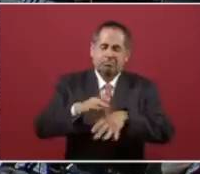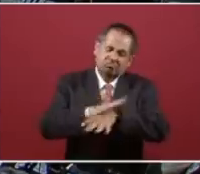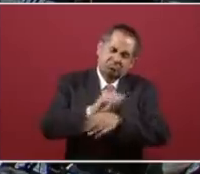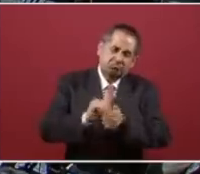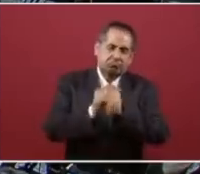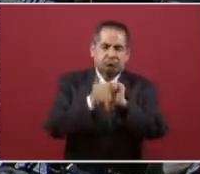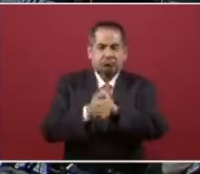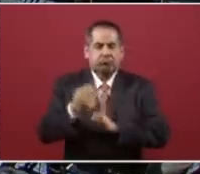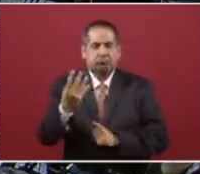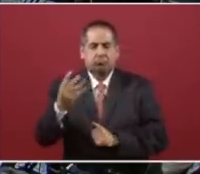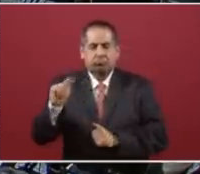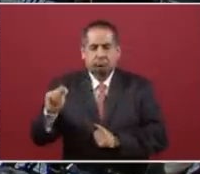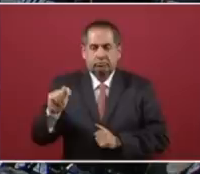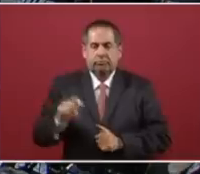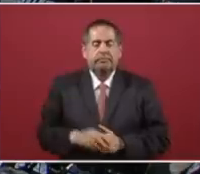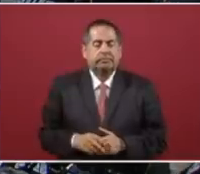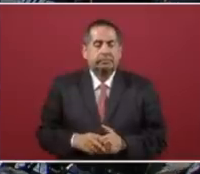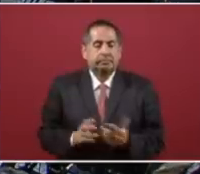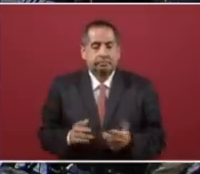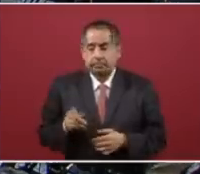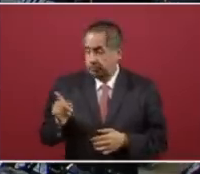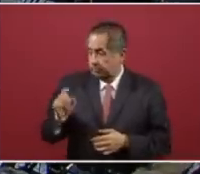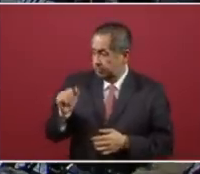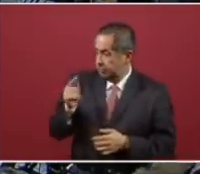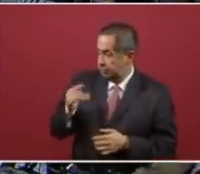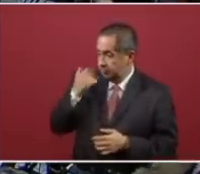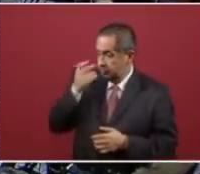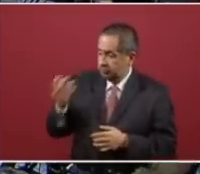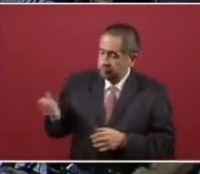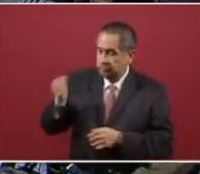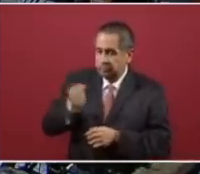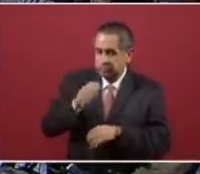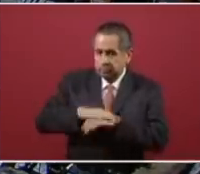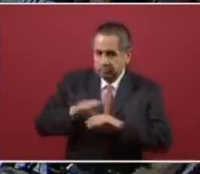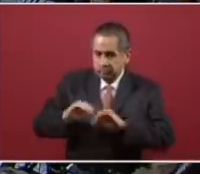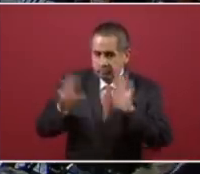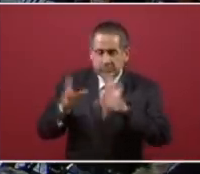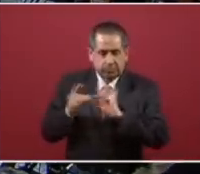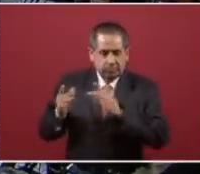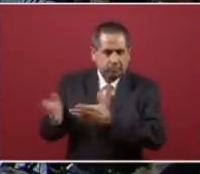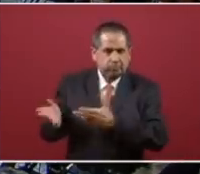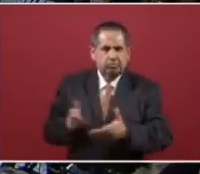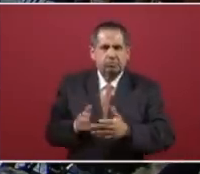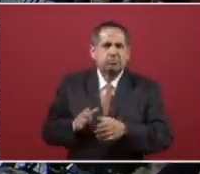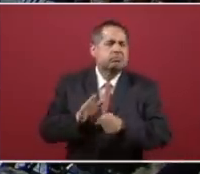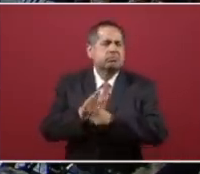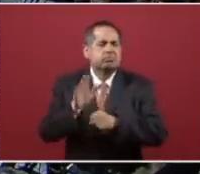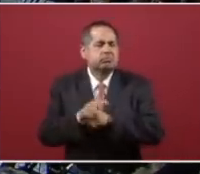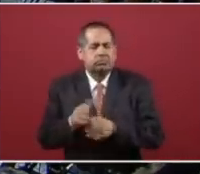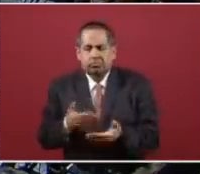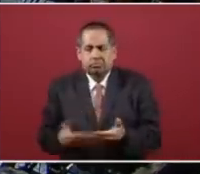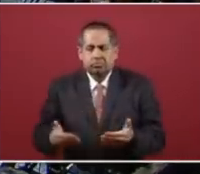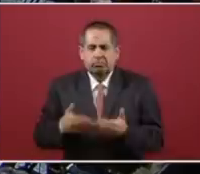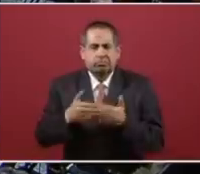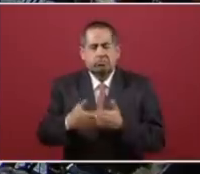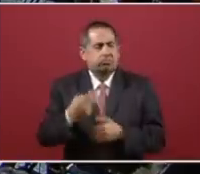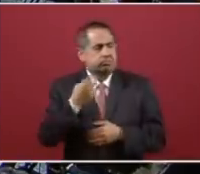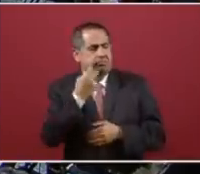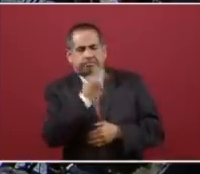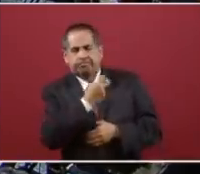no sé si santiago quieras aclarar sobre que corresponde ahora con